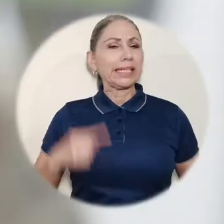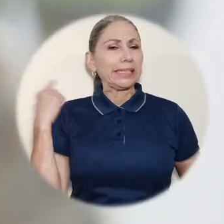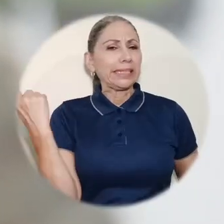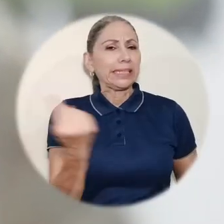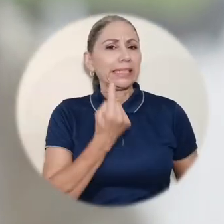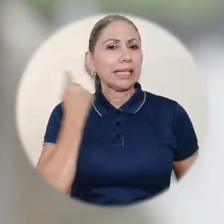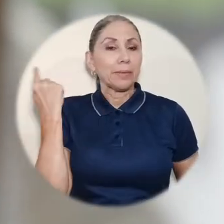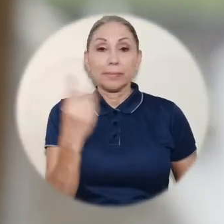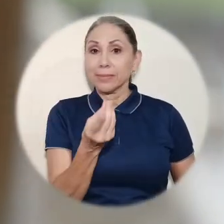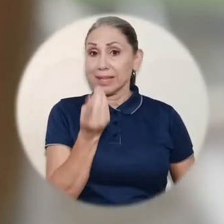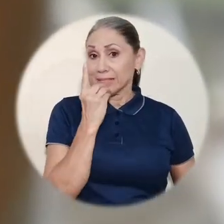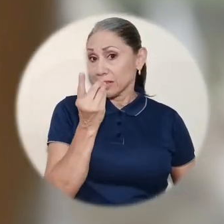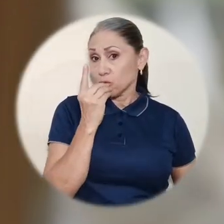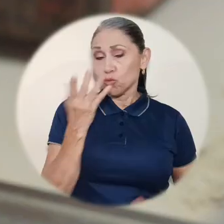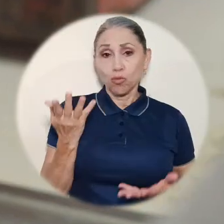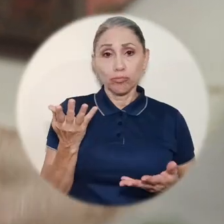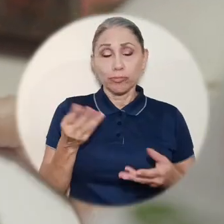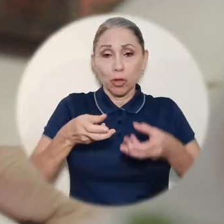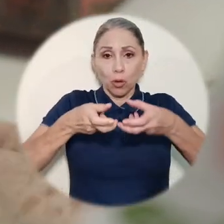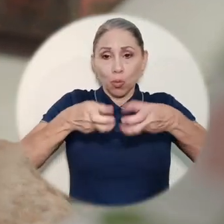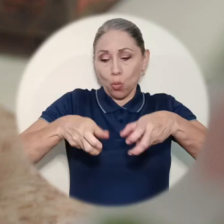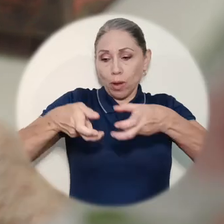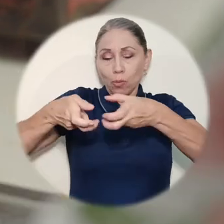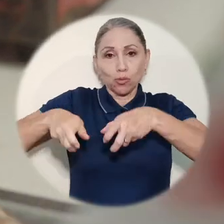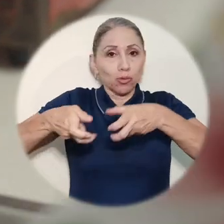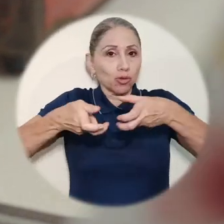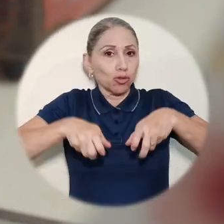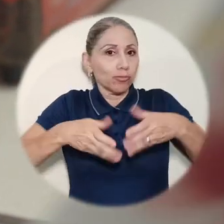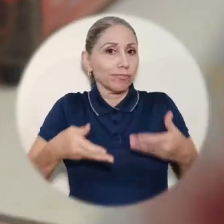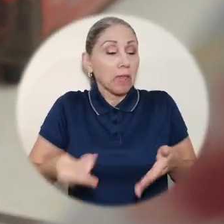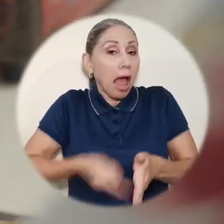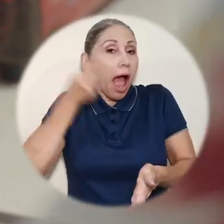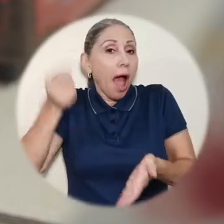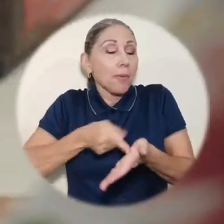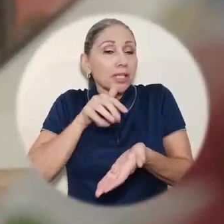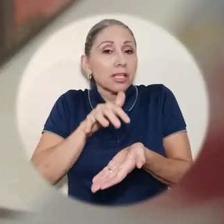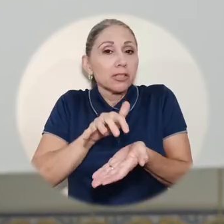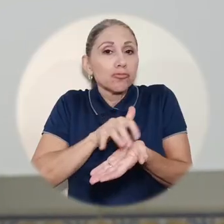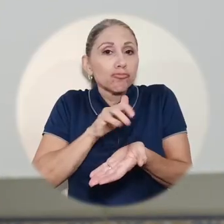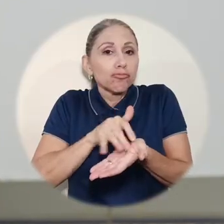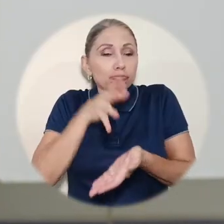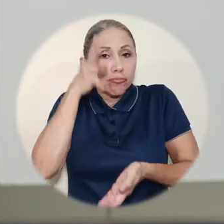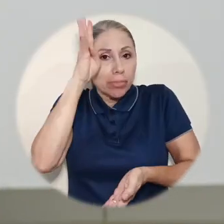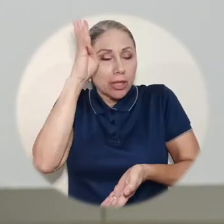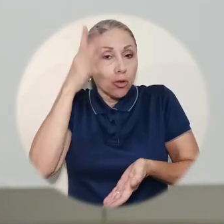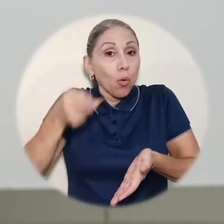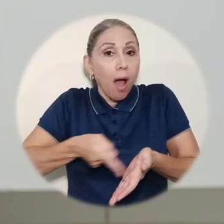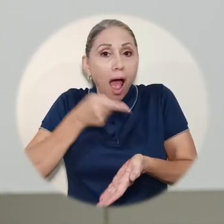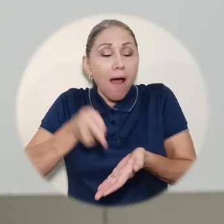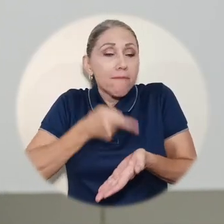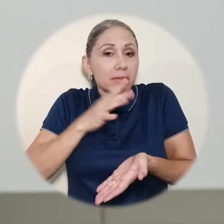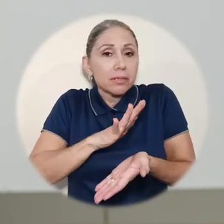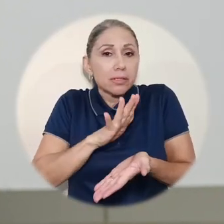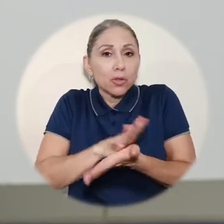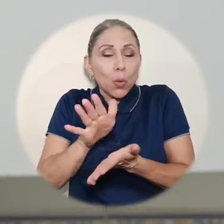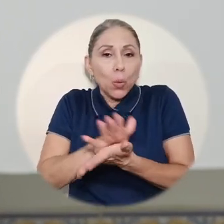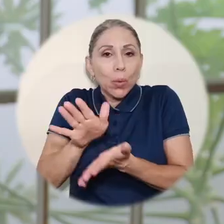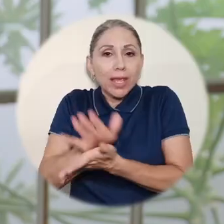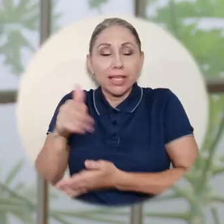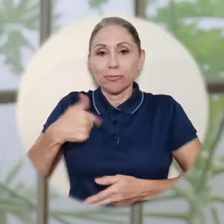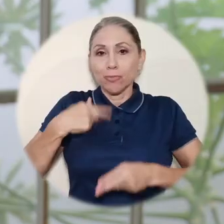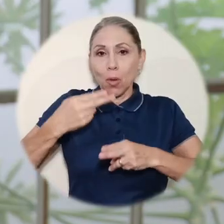Siempre desayuno huevos, a veces pinto, a veces hago tortillas. Me